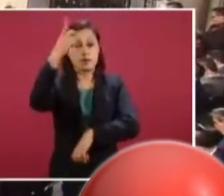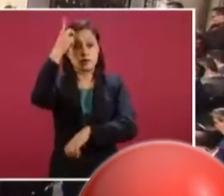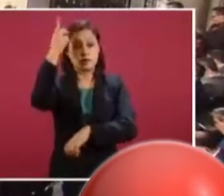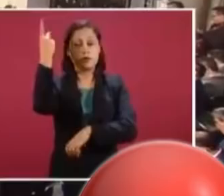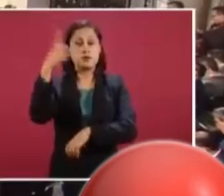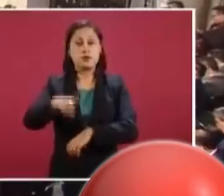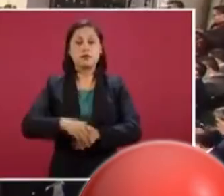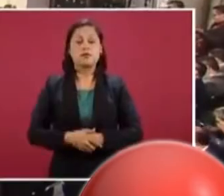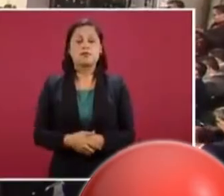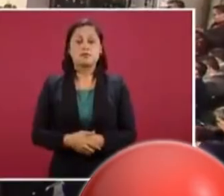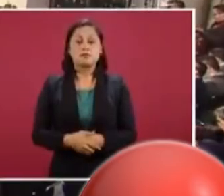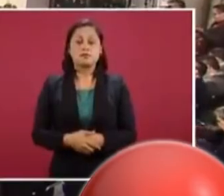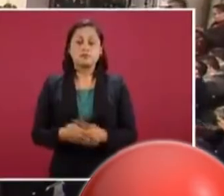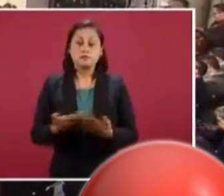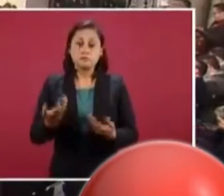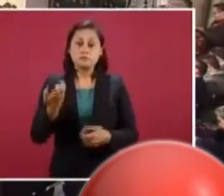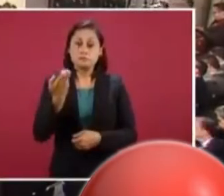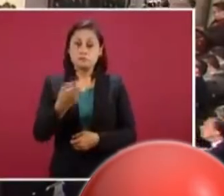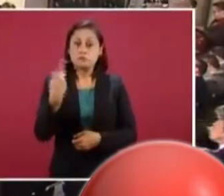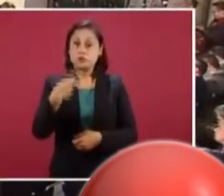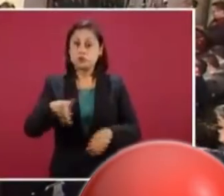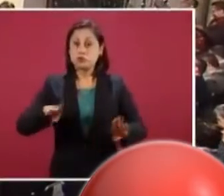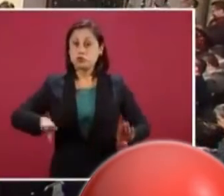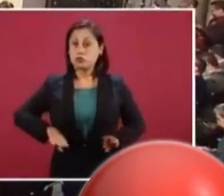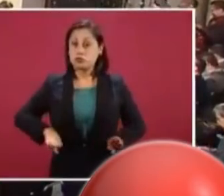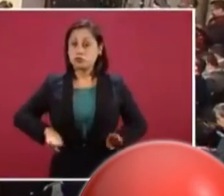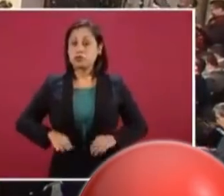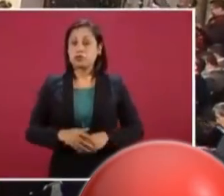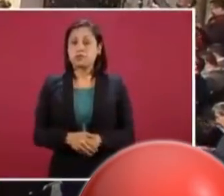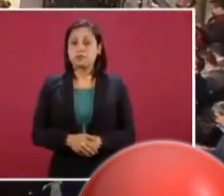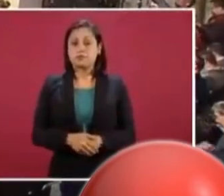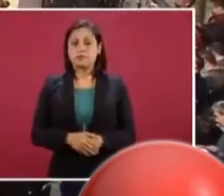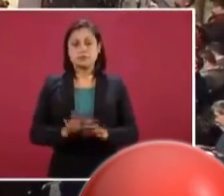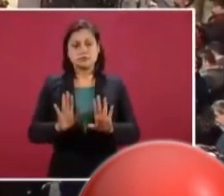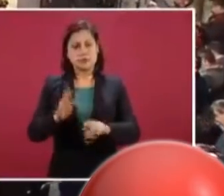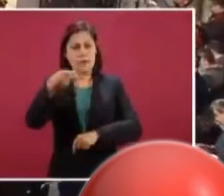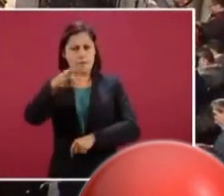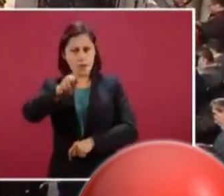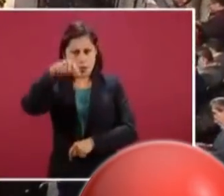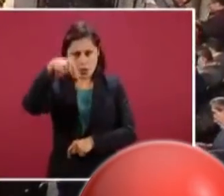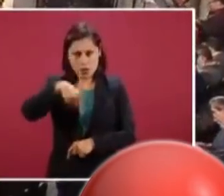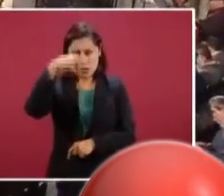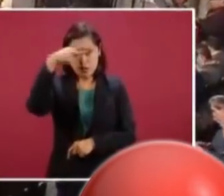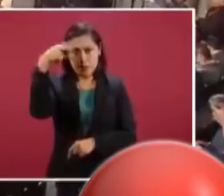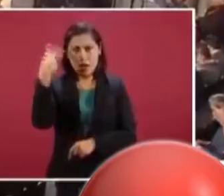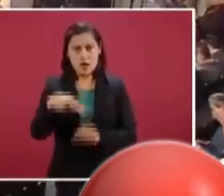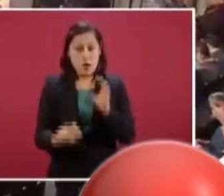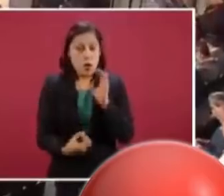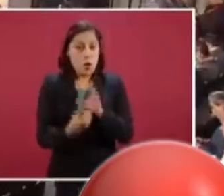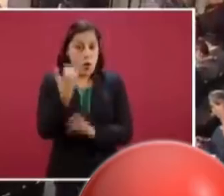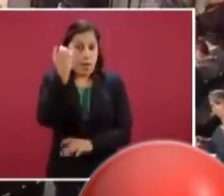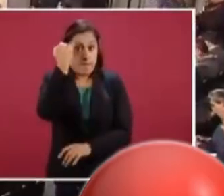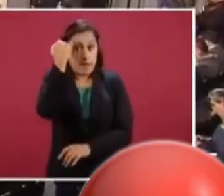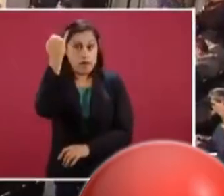empresariado. En el caso de México no es nuevo, hay